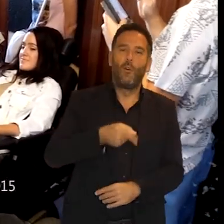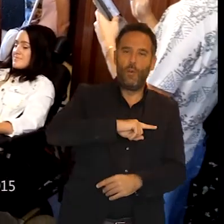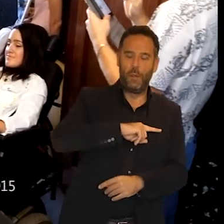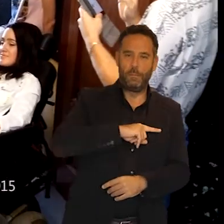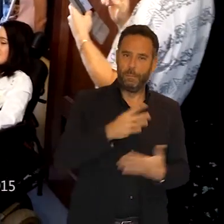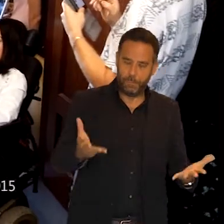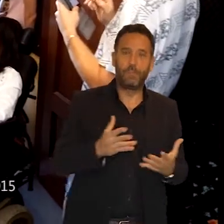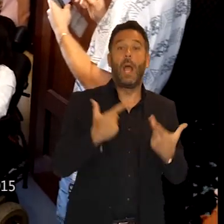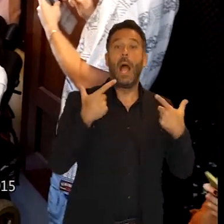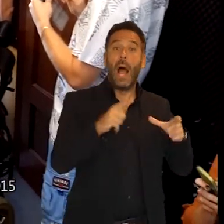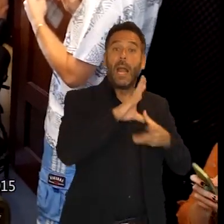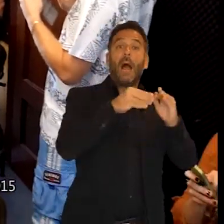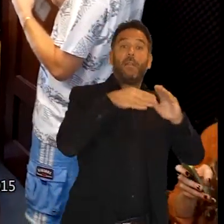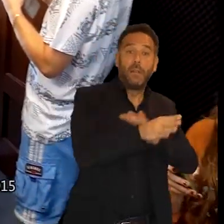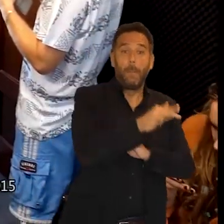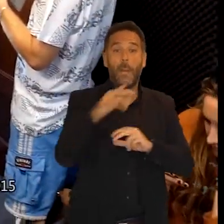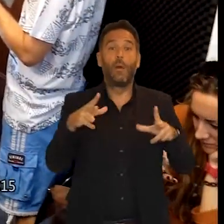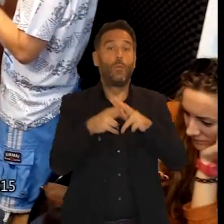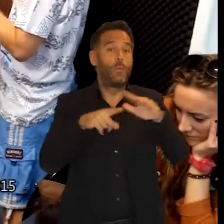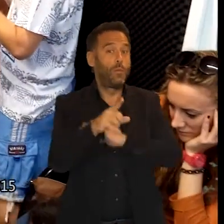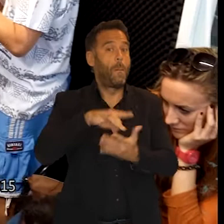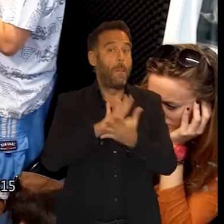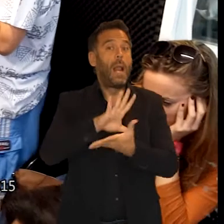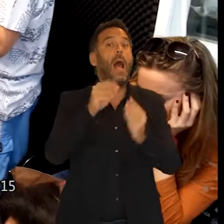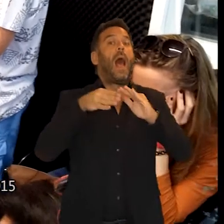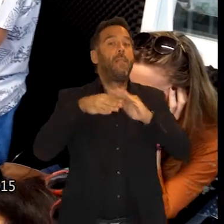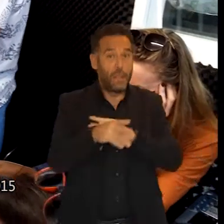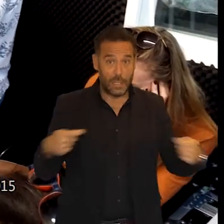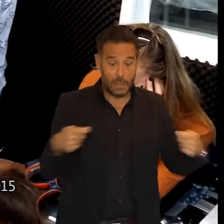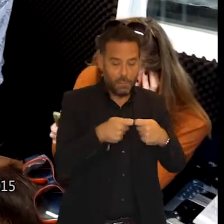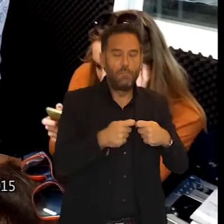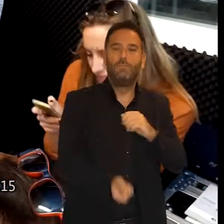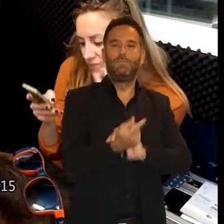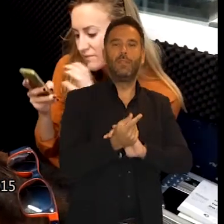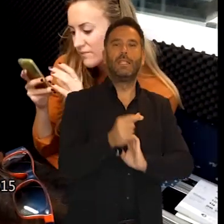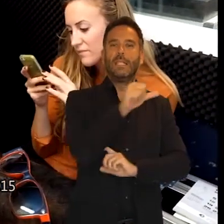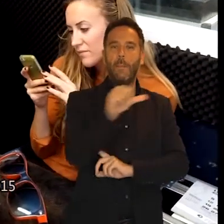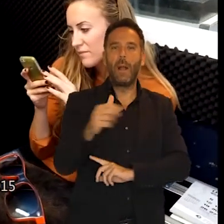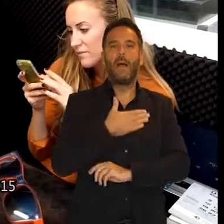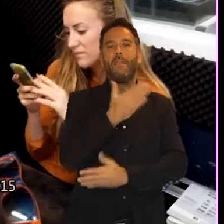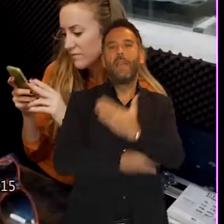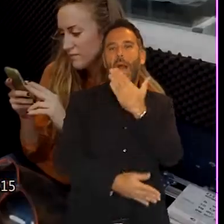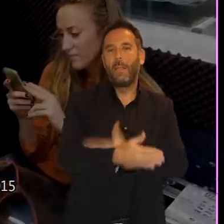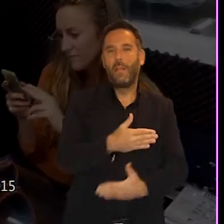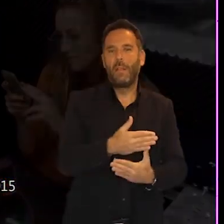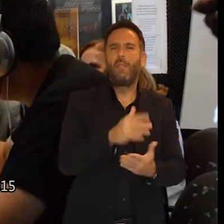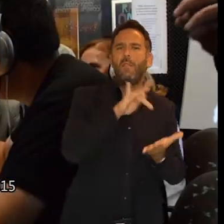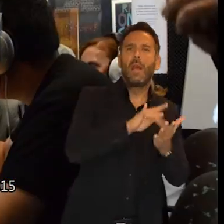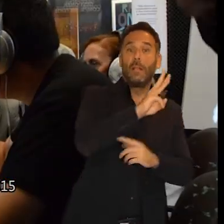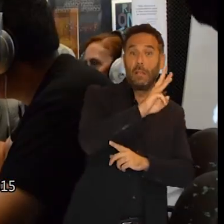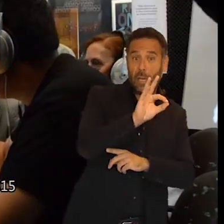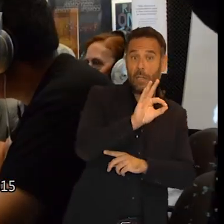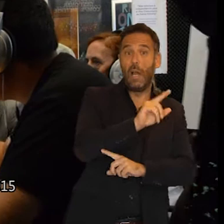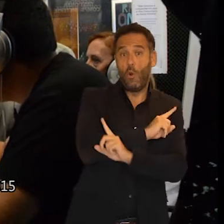la Agrupación de Desarrollo Málaga Accesible han organizado la Semana de la Discapacidad, que se desarrollará entre el 30 de noviembre y el